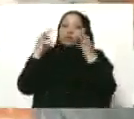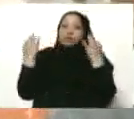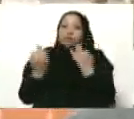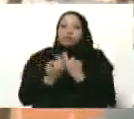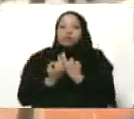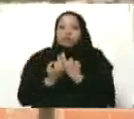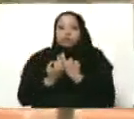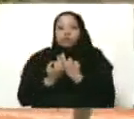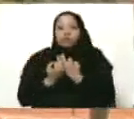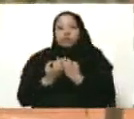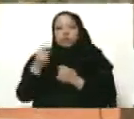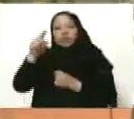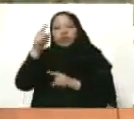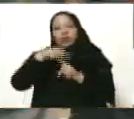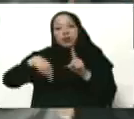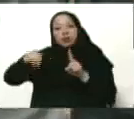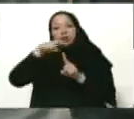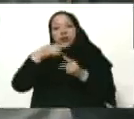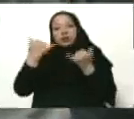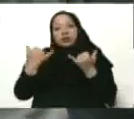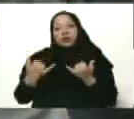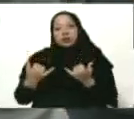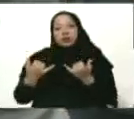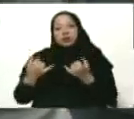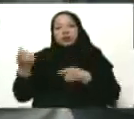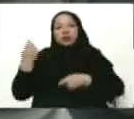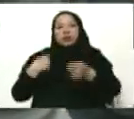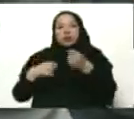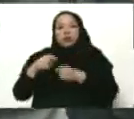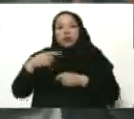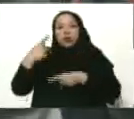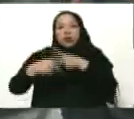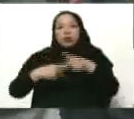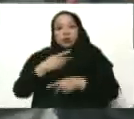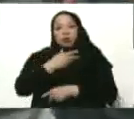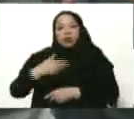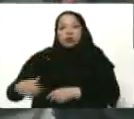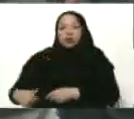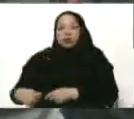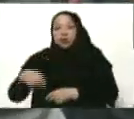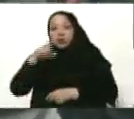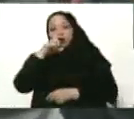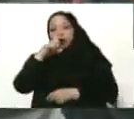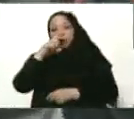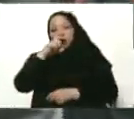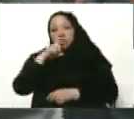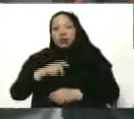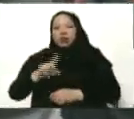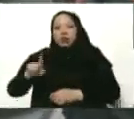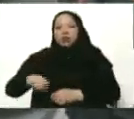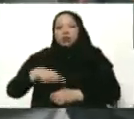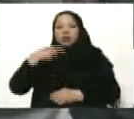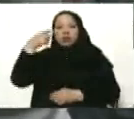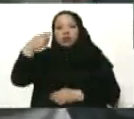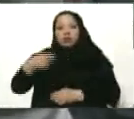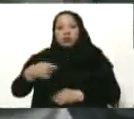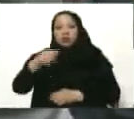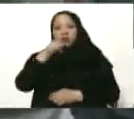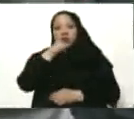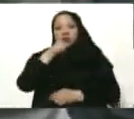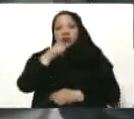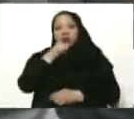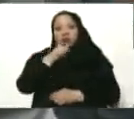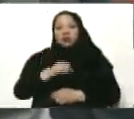punto y círculo. Y por supuesto, bueno, estamos estableciendo la mecánica que ha aprobado el presidente, que son los refugios dignos, y luego, por supuesto, que esas personas se le